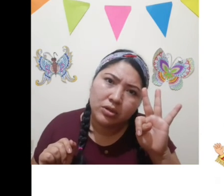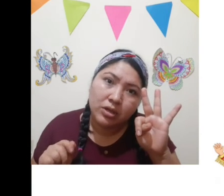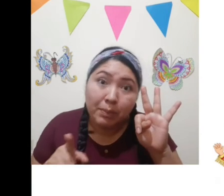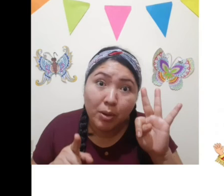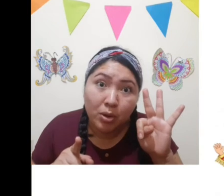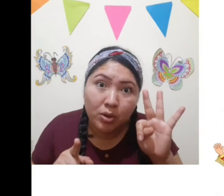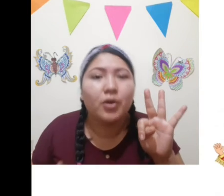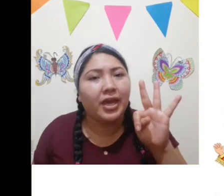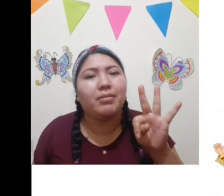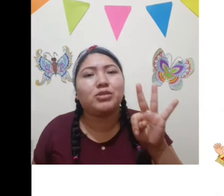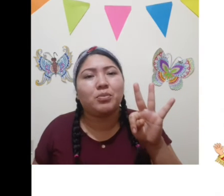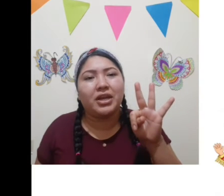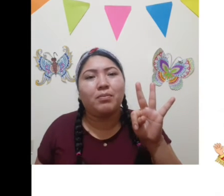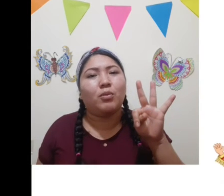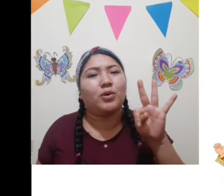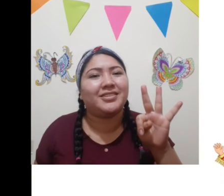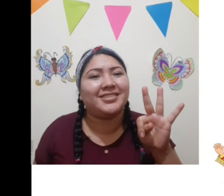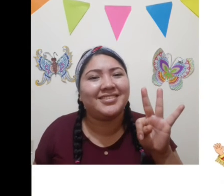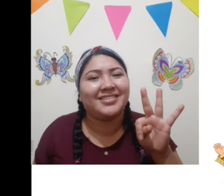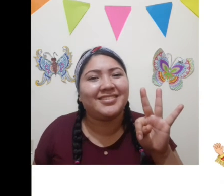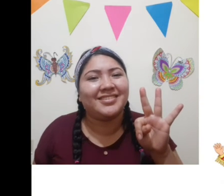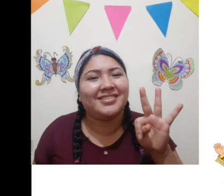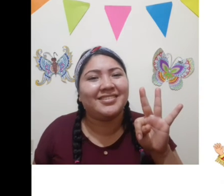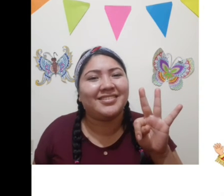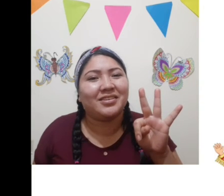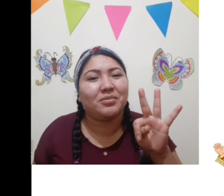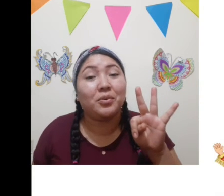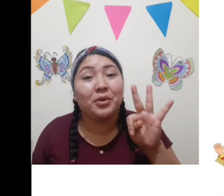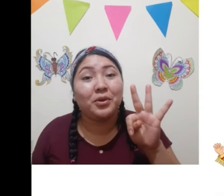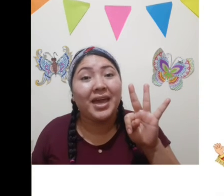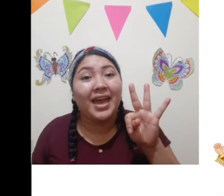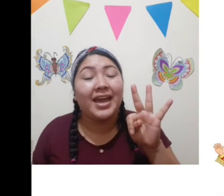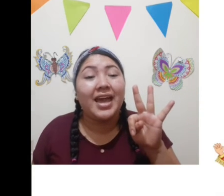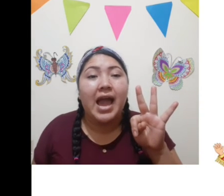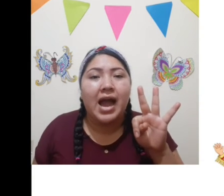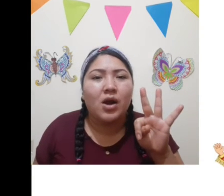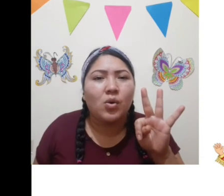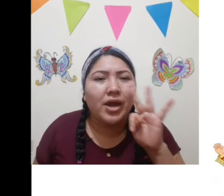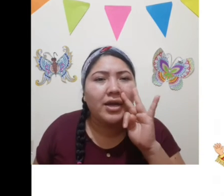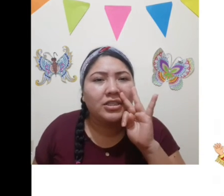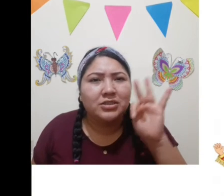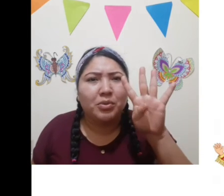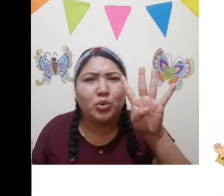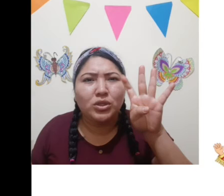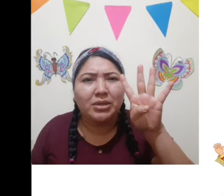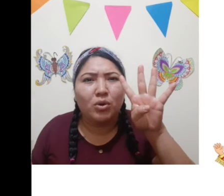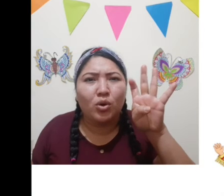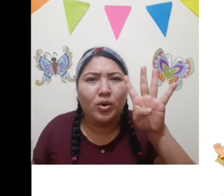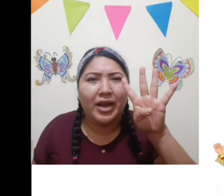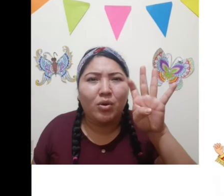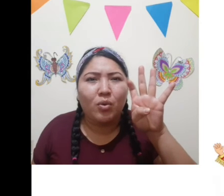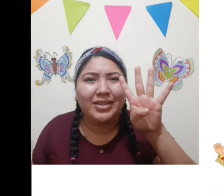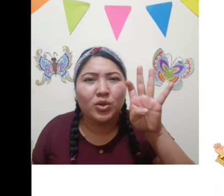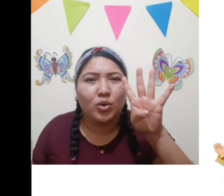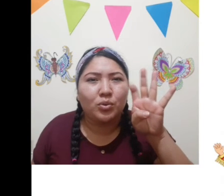el plomo ok vamos a poner el plomo muy bien ahora por último